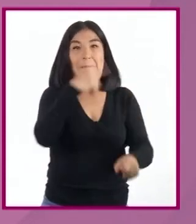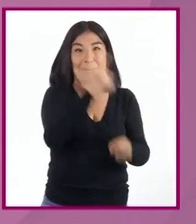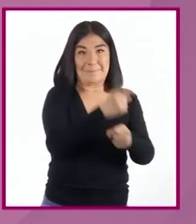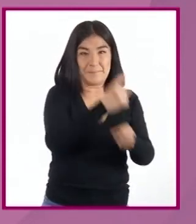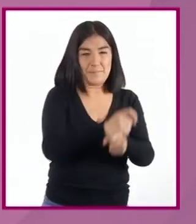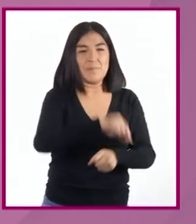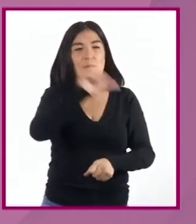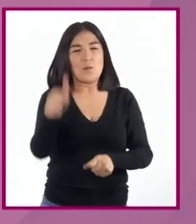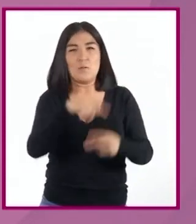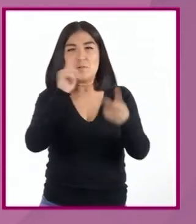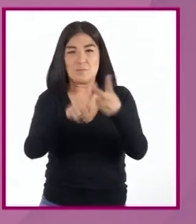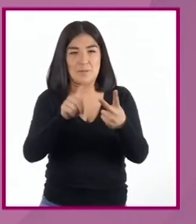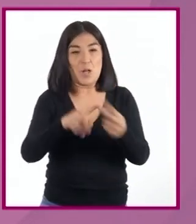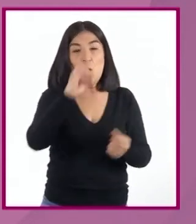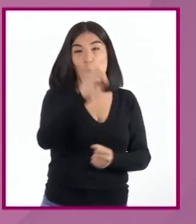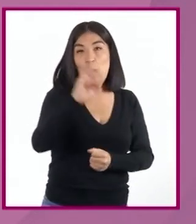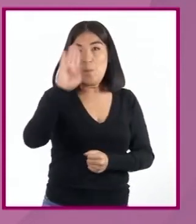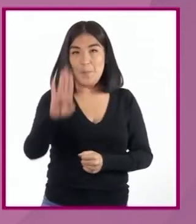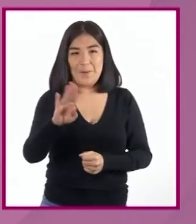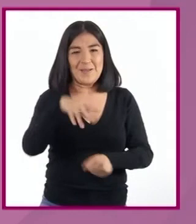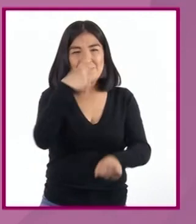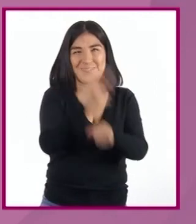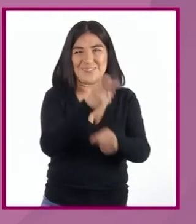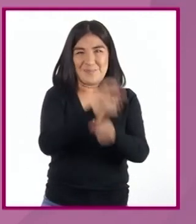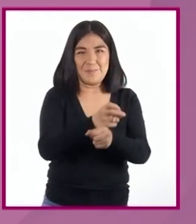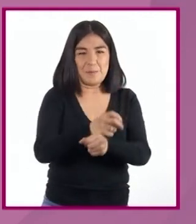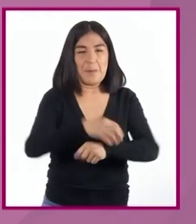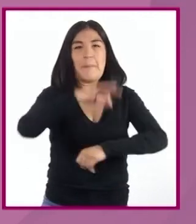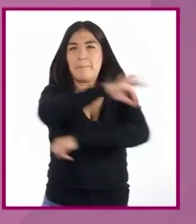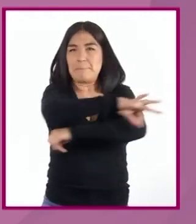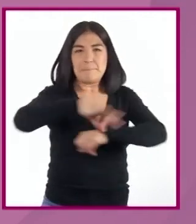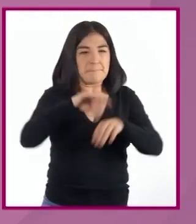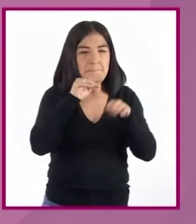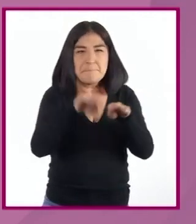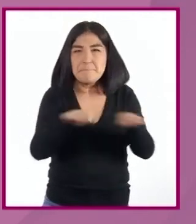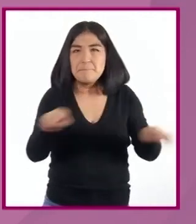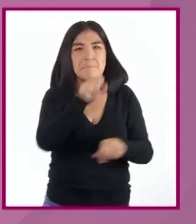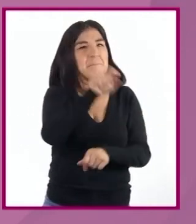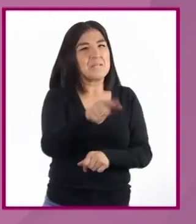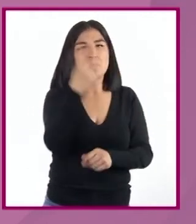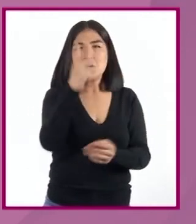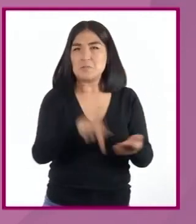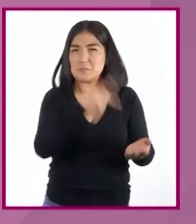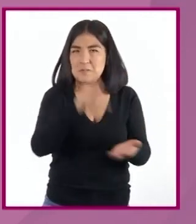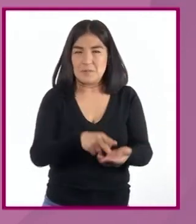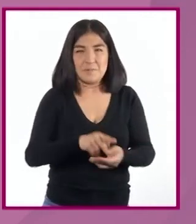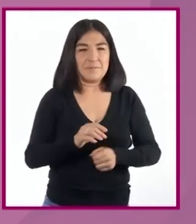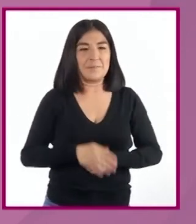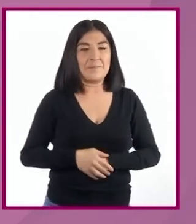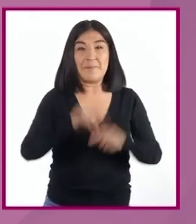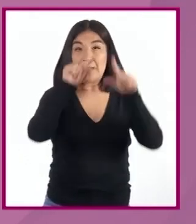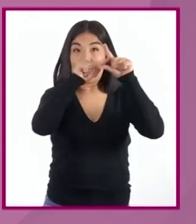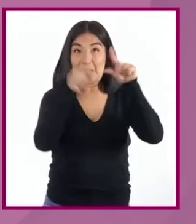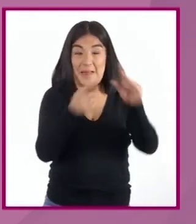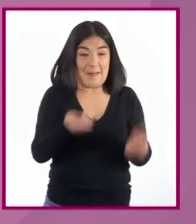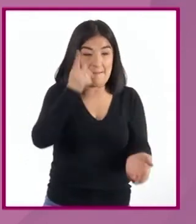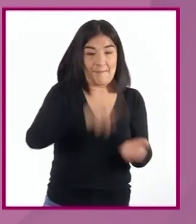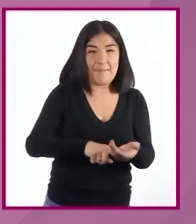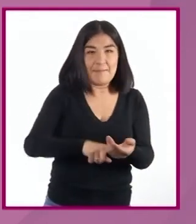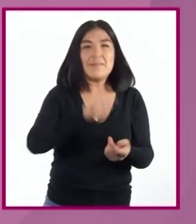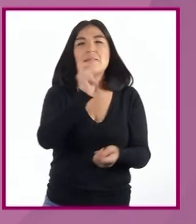primero y el segmento OB en el segundo miden 2 kilómetros. Los ángulos adyacentes